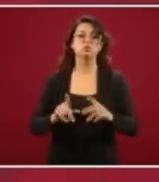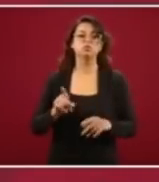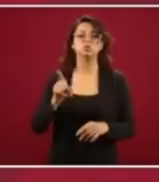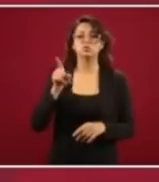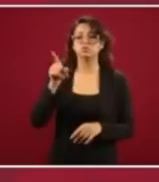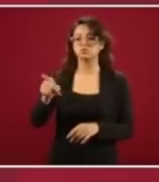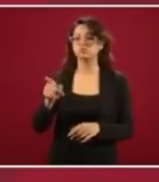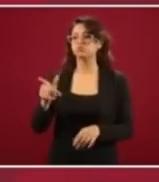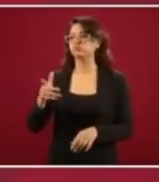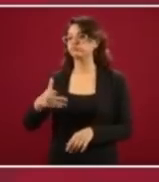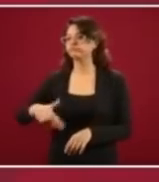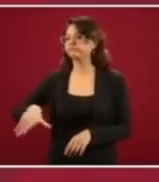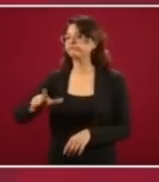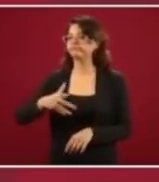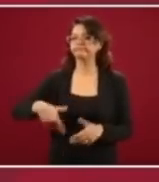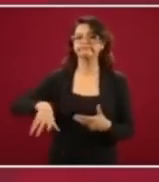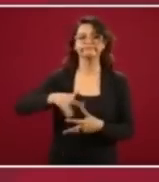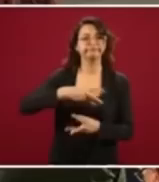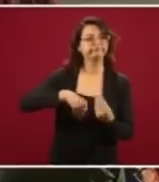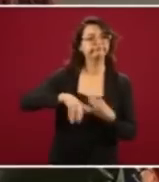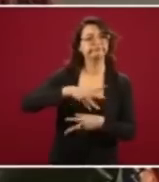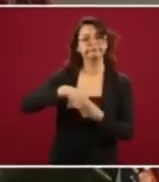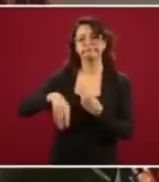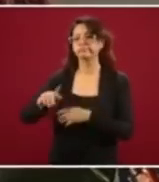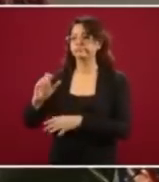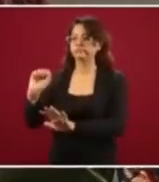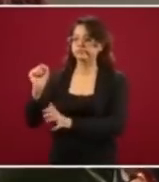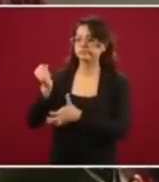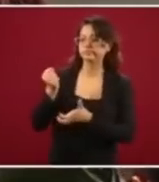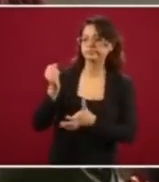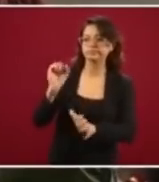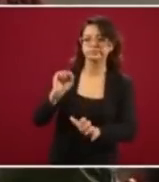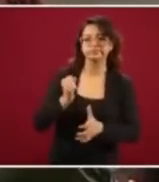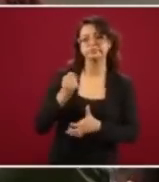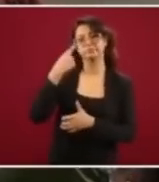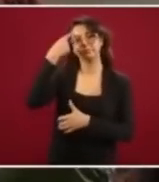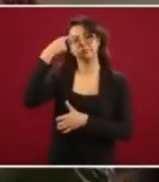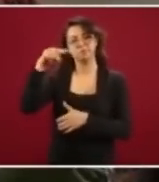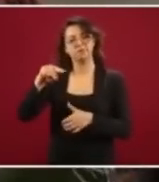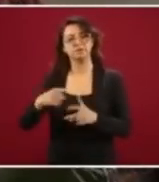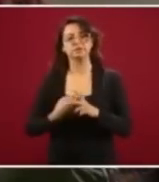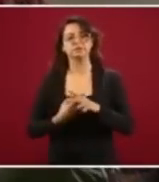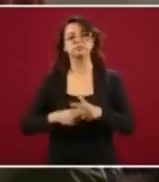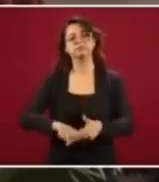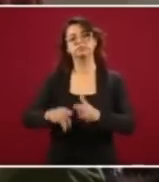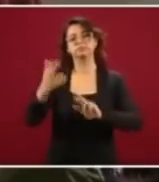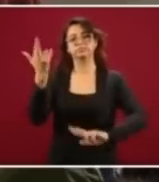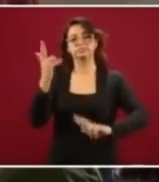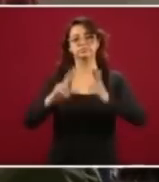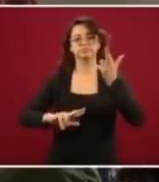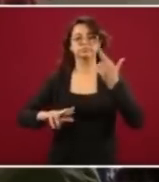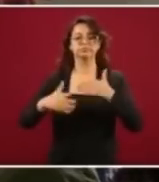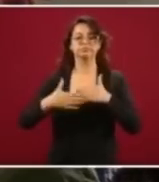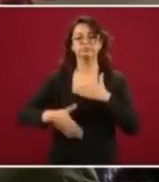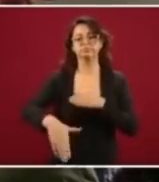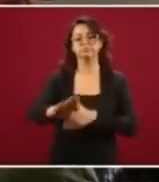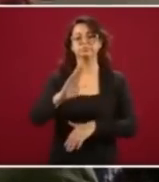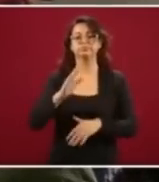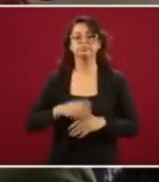los fondos, los recursos para hacer la revolución maderista,